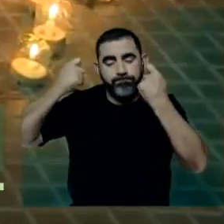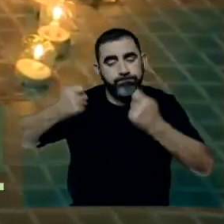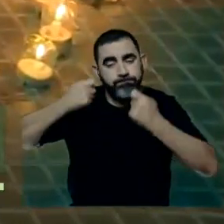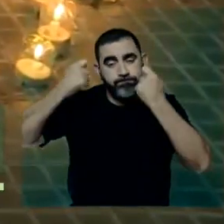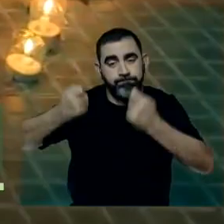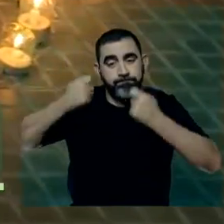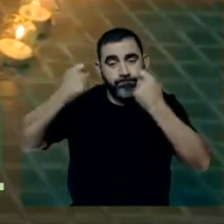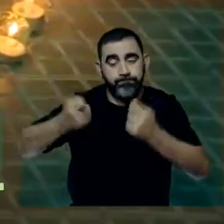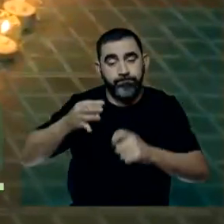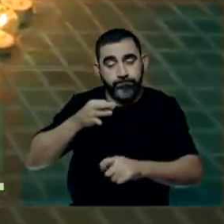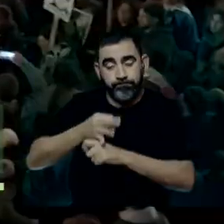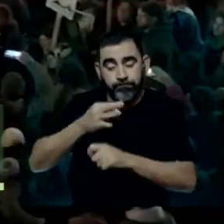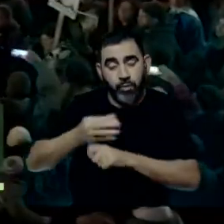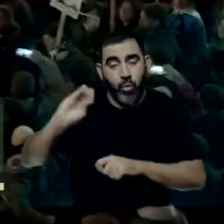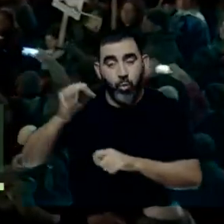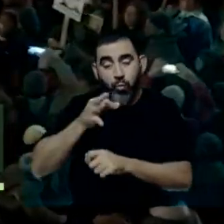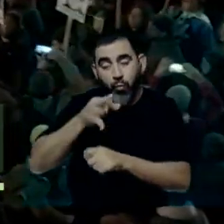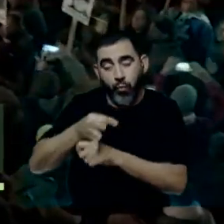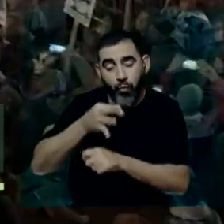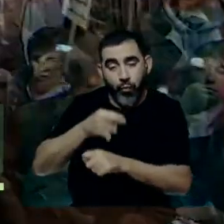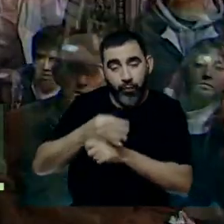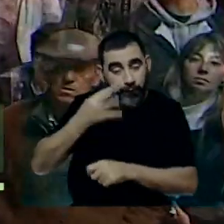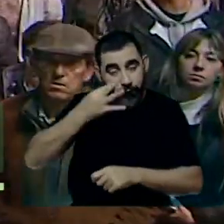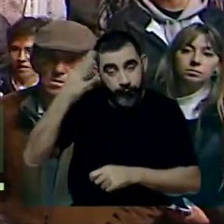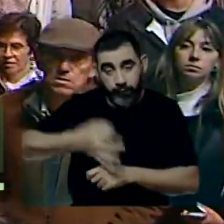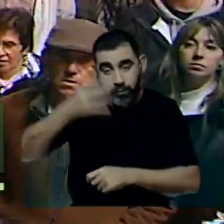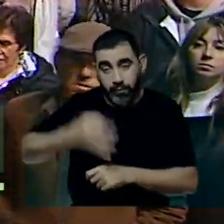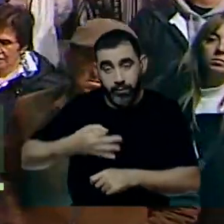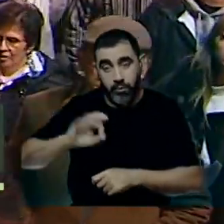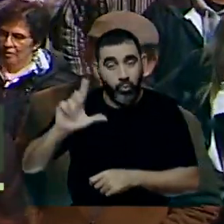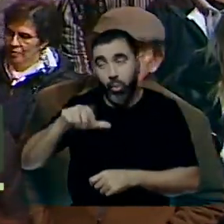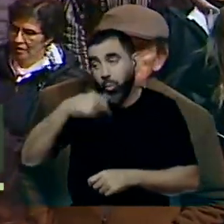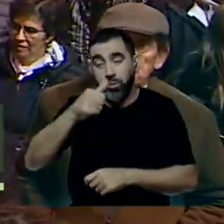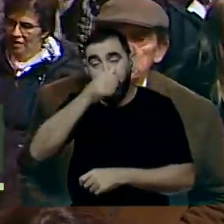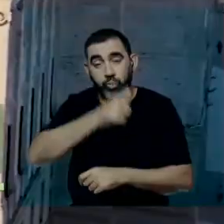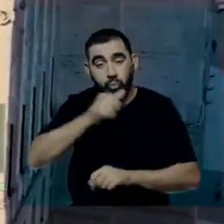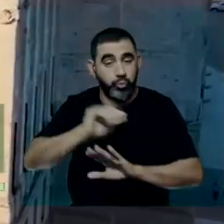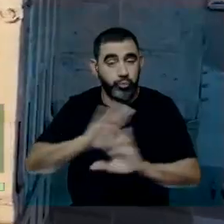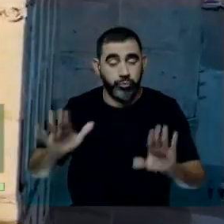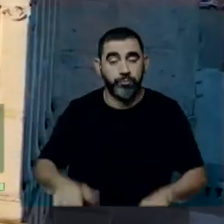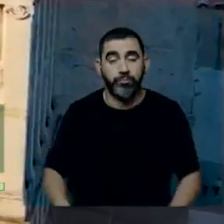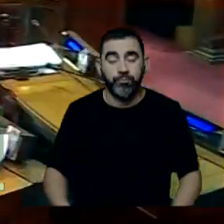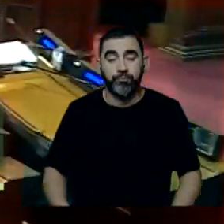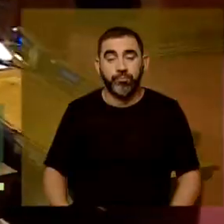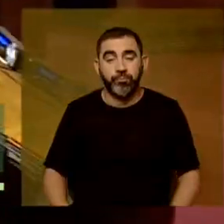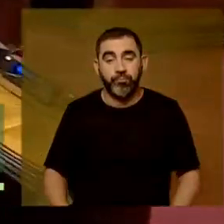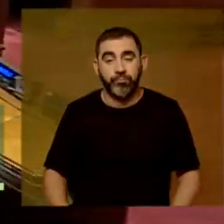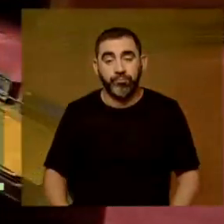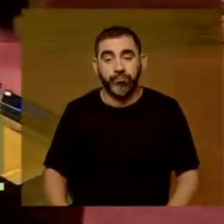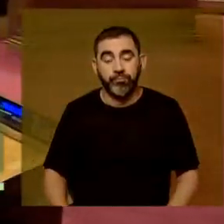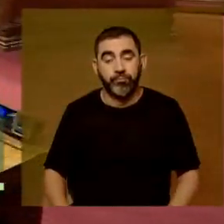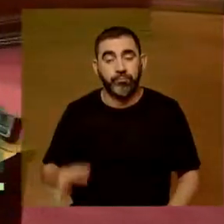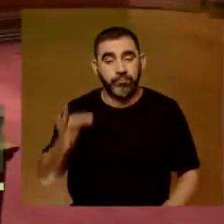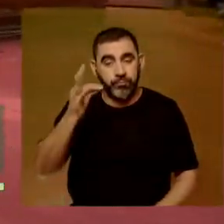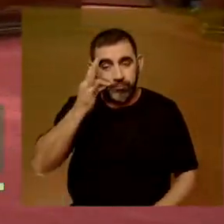y enseñando a los jóvenes la verdad. No tenemos otra arma que esa. Nuestro